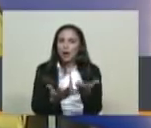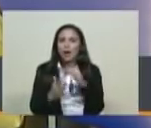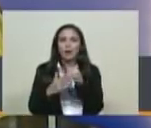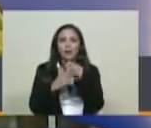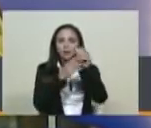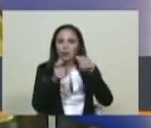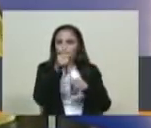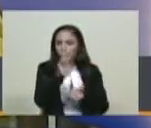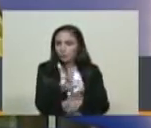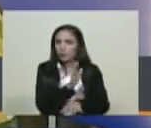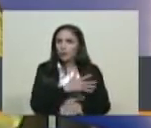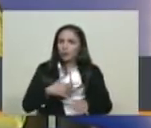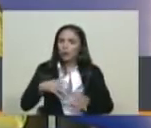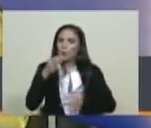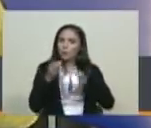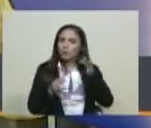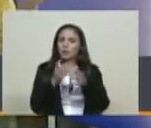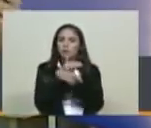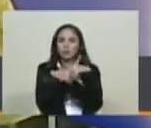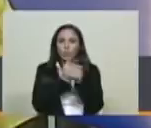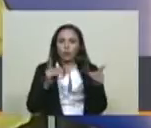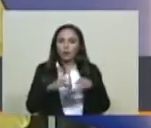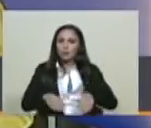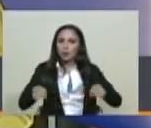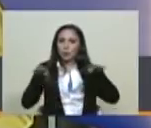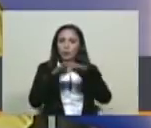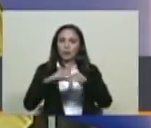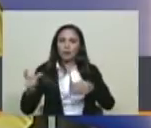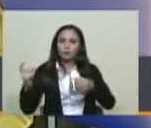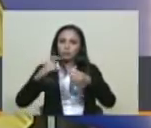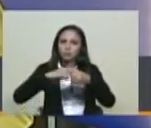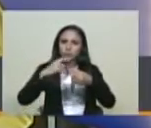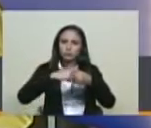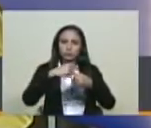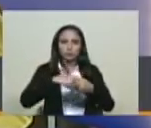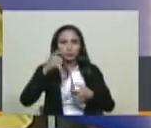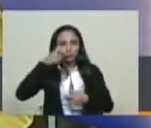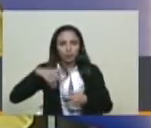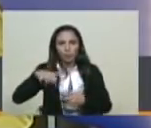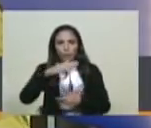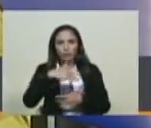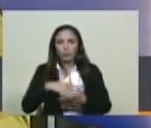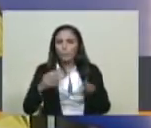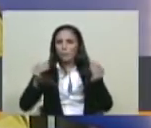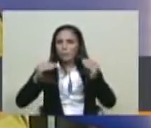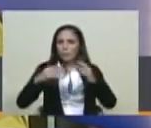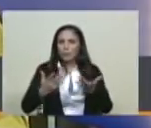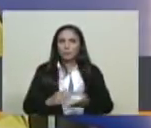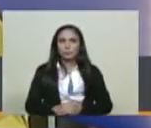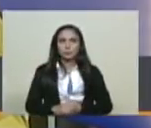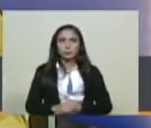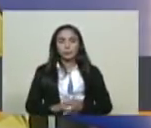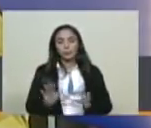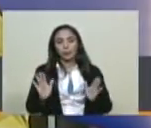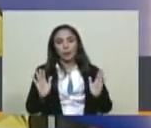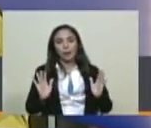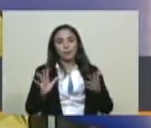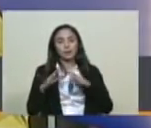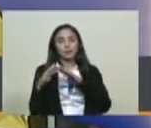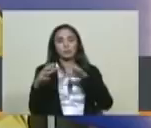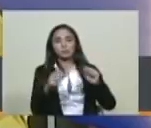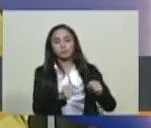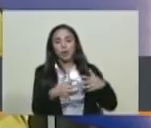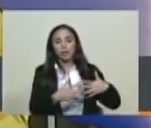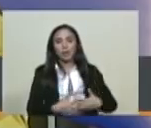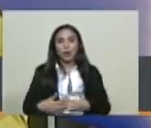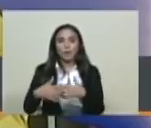la democracia, la justicia, la igualdad, la inclusión de los pueblos. Y digo más, es el imperio